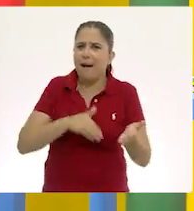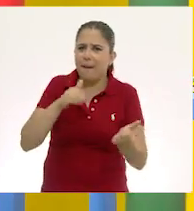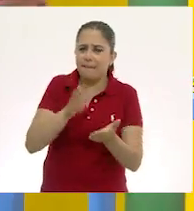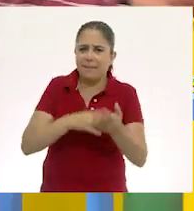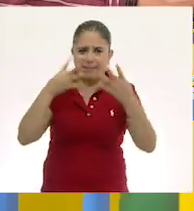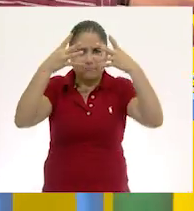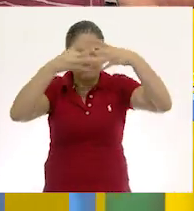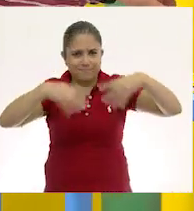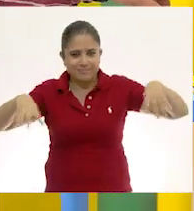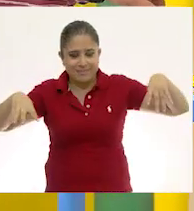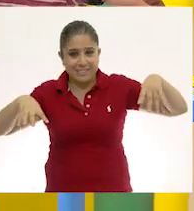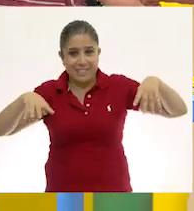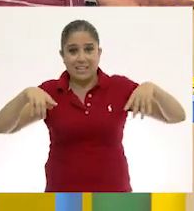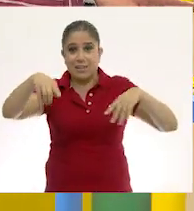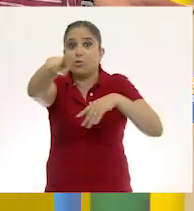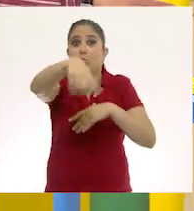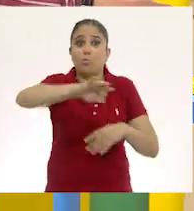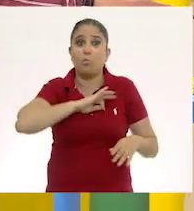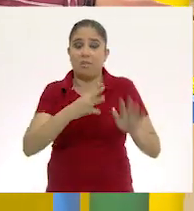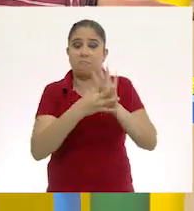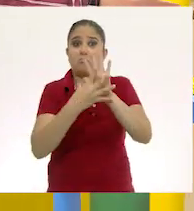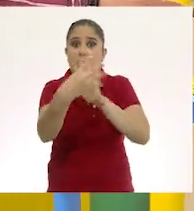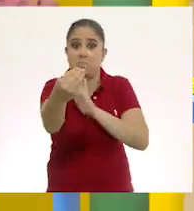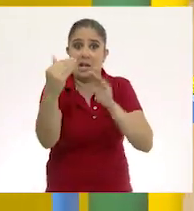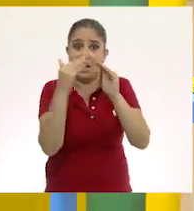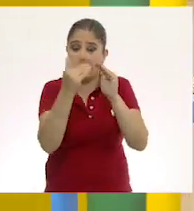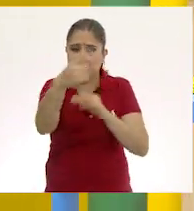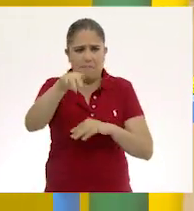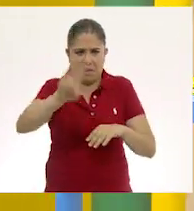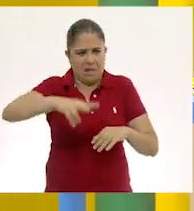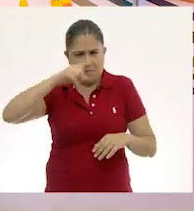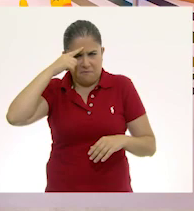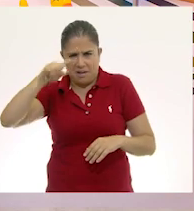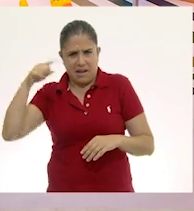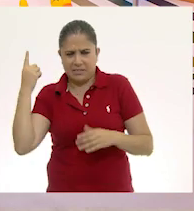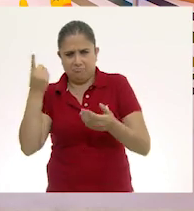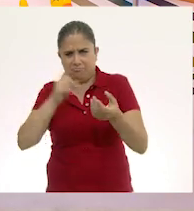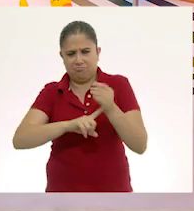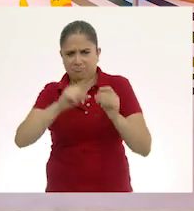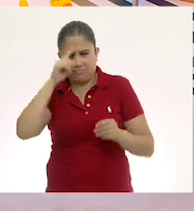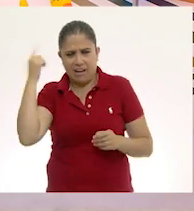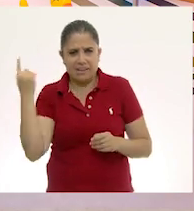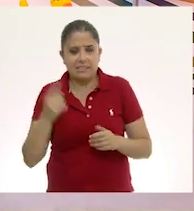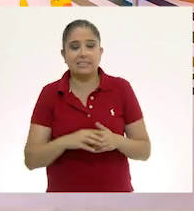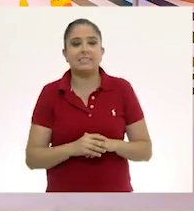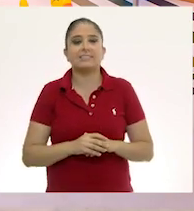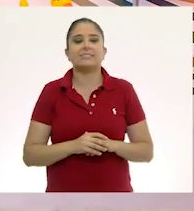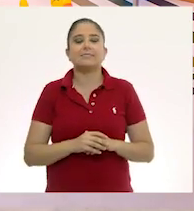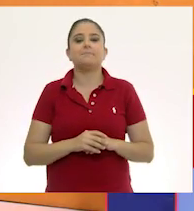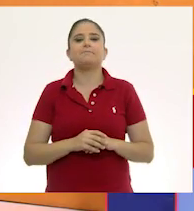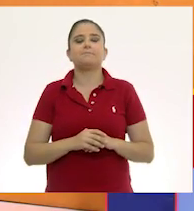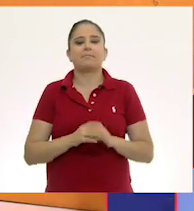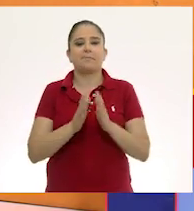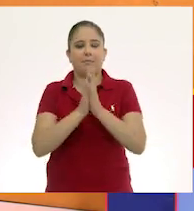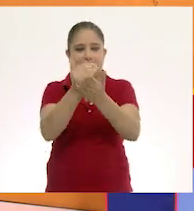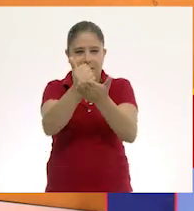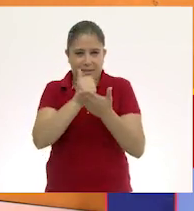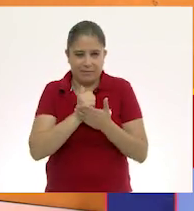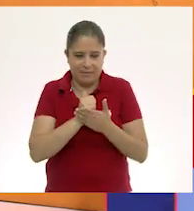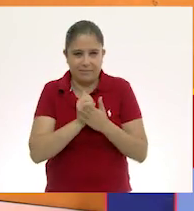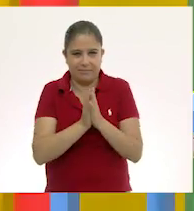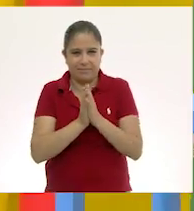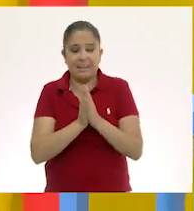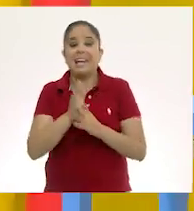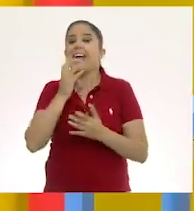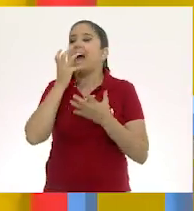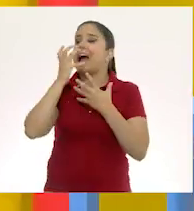ellas como ellos lo pueden hacer en casa. Así es. Muy bien. Está muy fácil. Muy bien, vamos a necesitar que nos ayude Lili. ¿Qué te parece? Me parece muy bien.